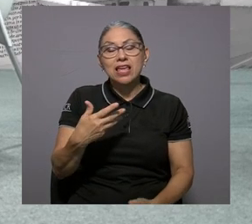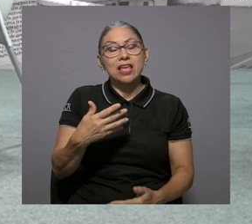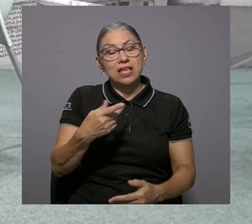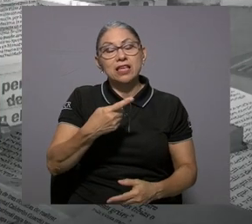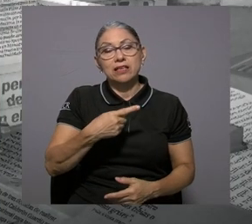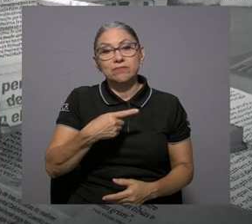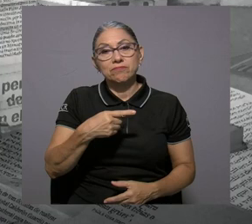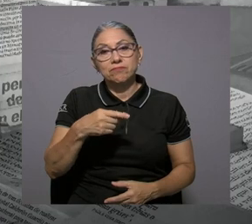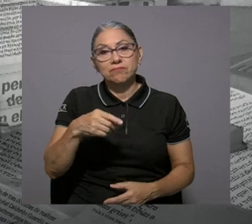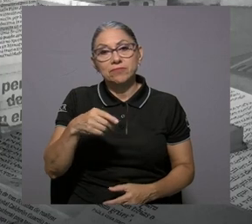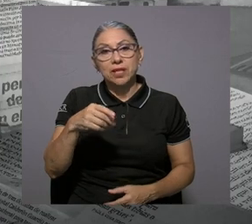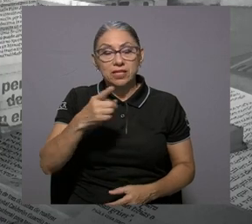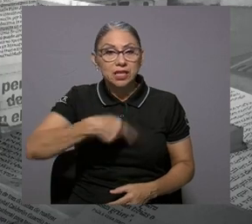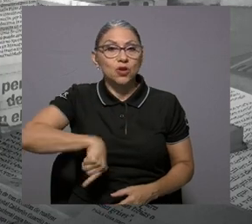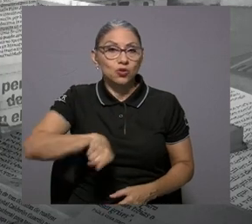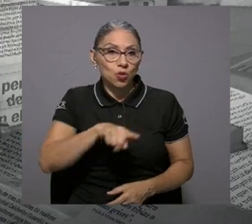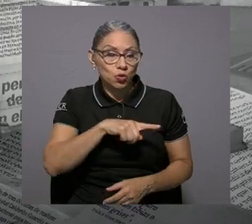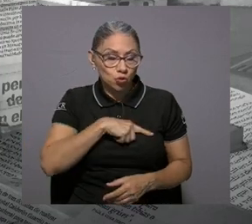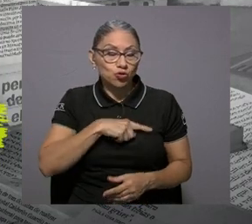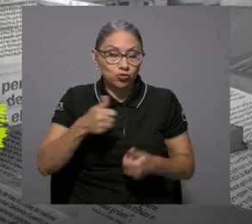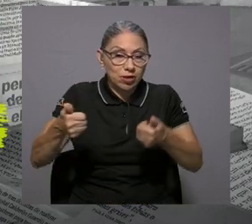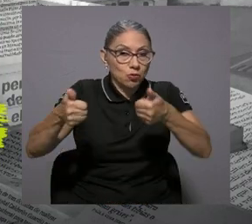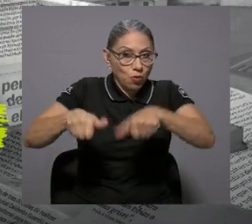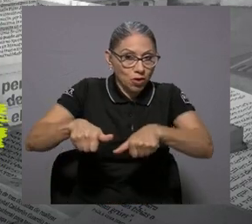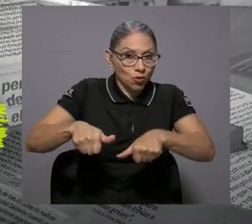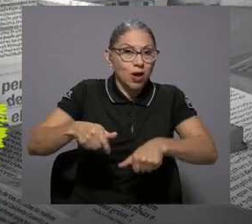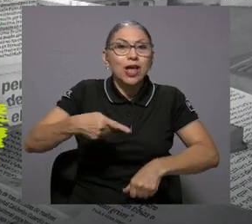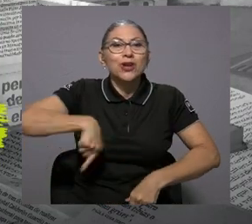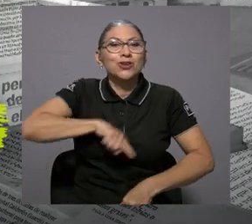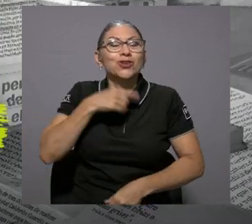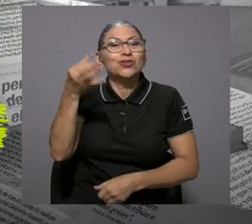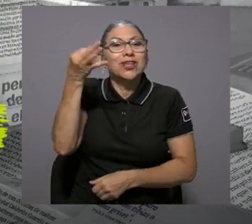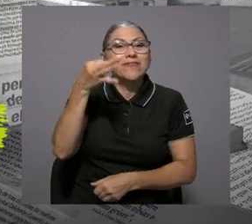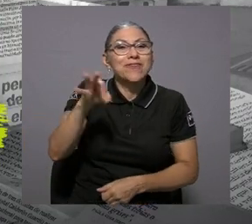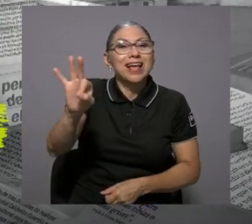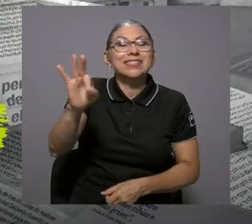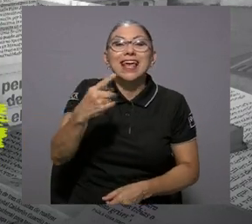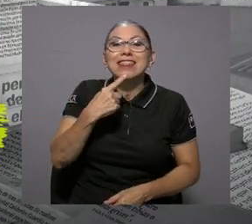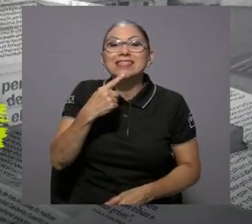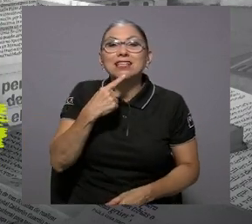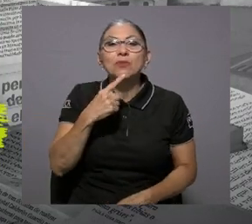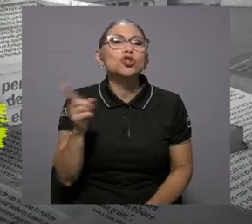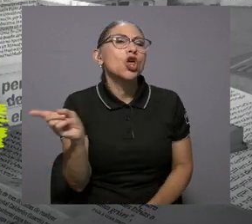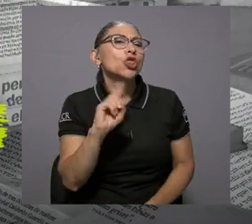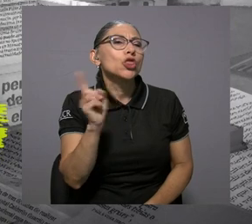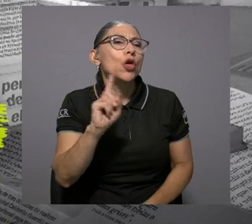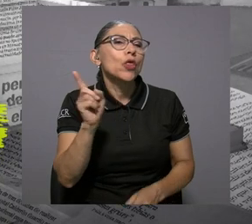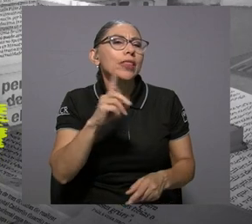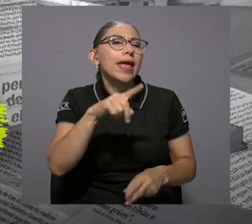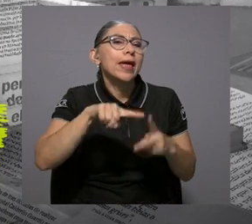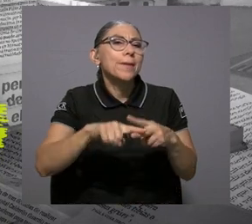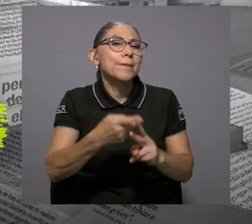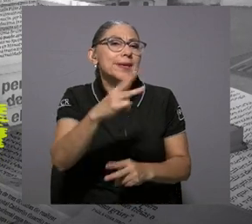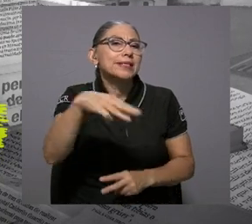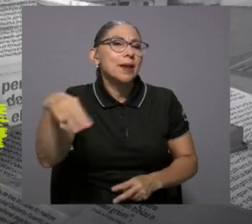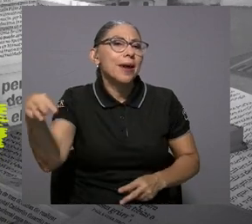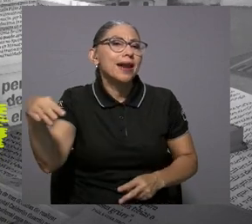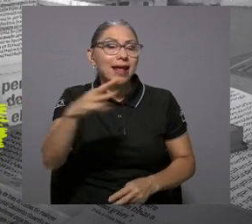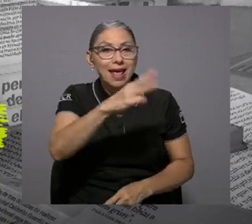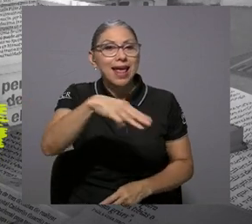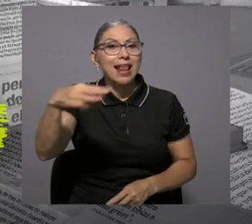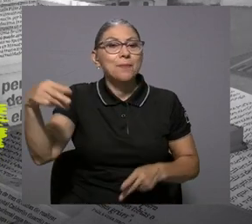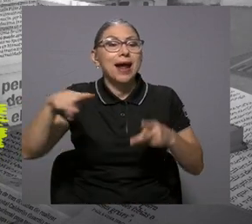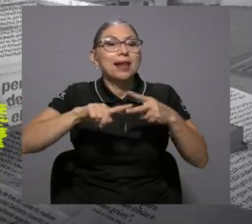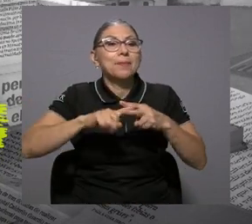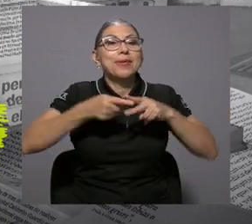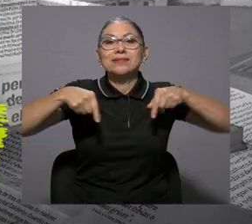totalmente, solemos decir en Francia que el mar empieza aquí, empieza en San José, empieza